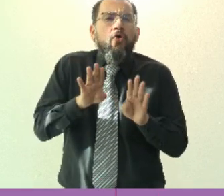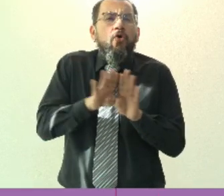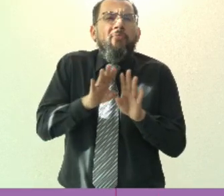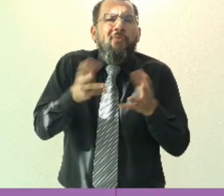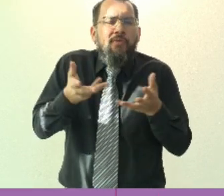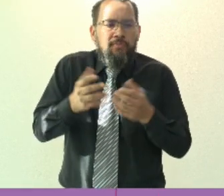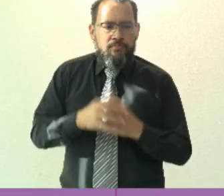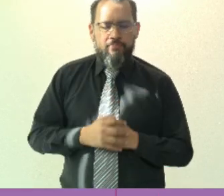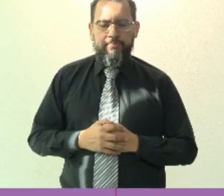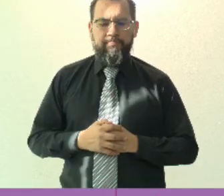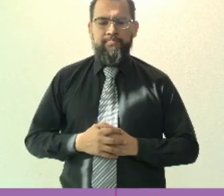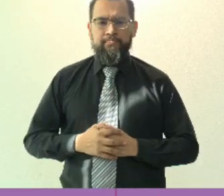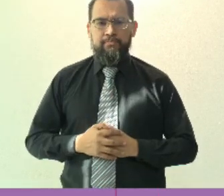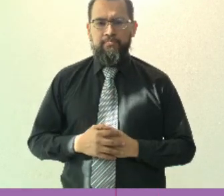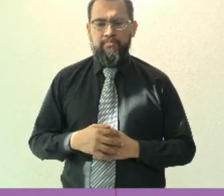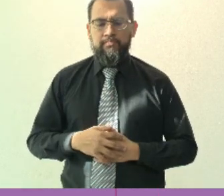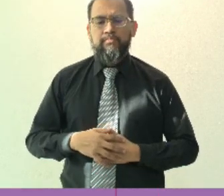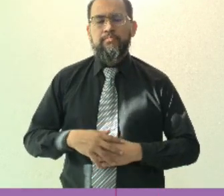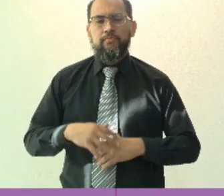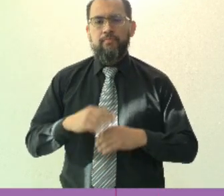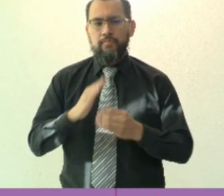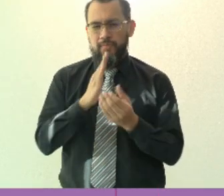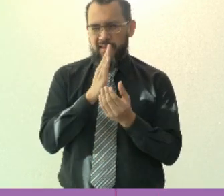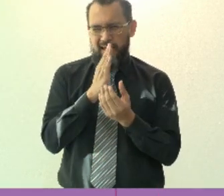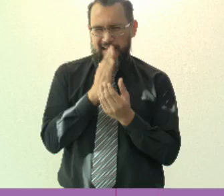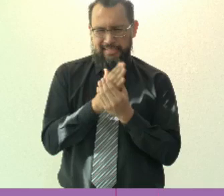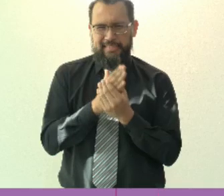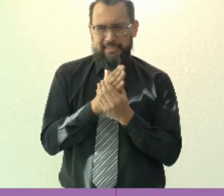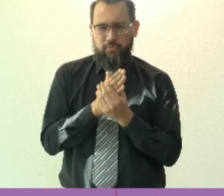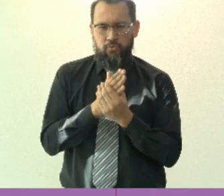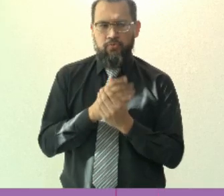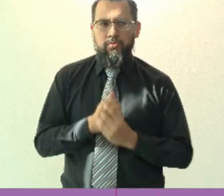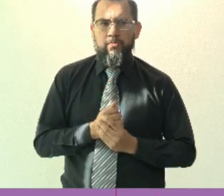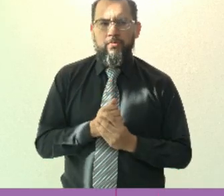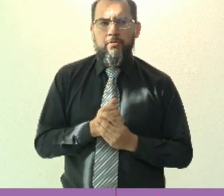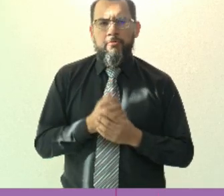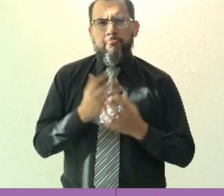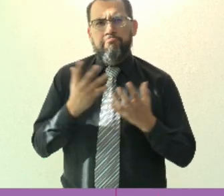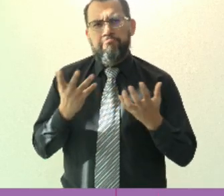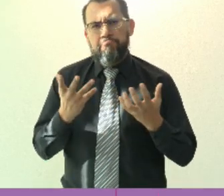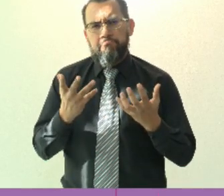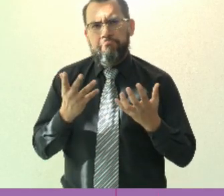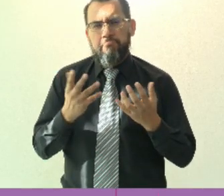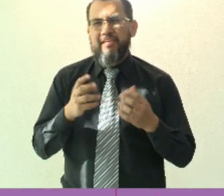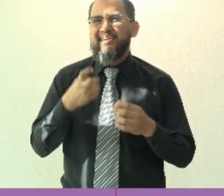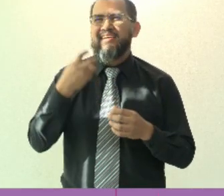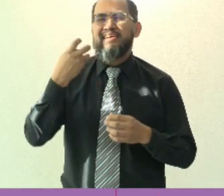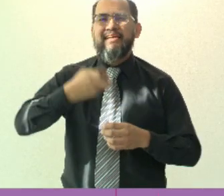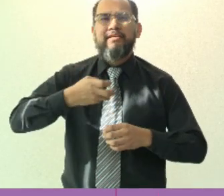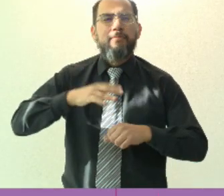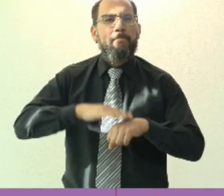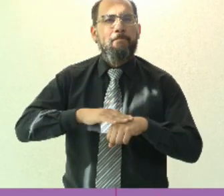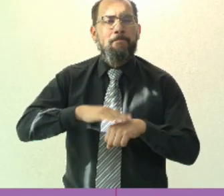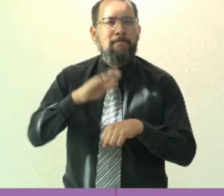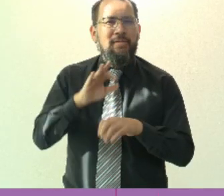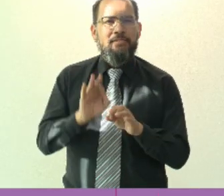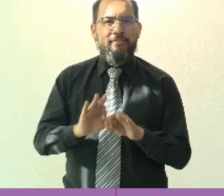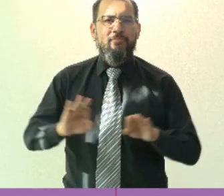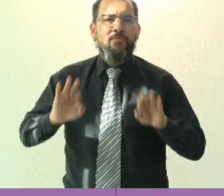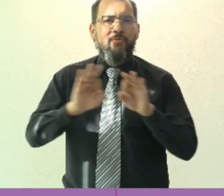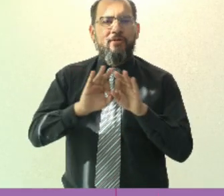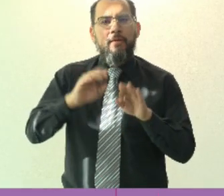gracias. Los archivos son la materia prima de la que se valen todas